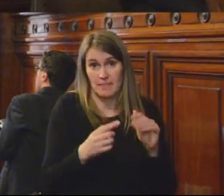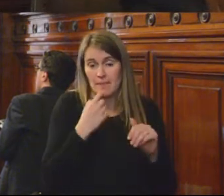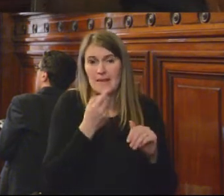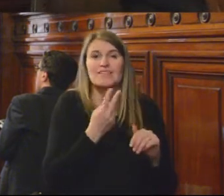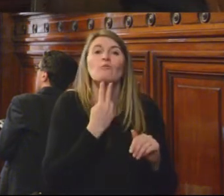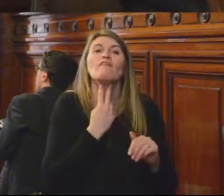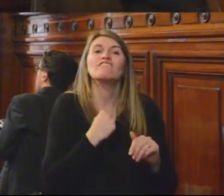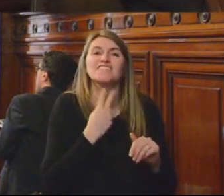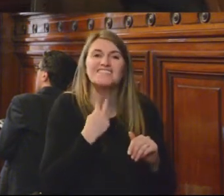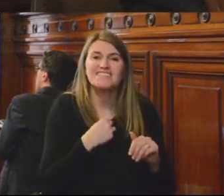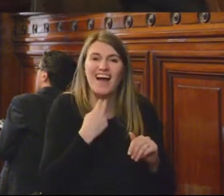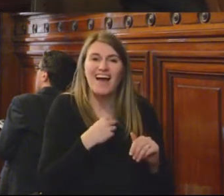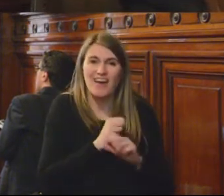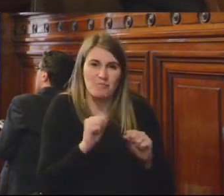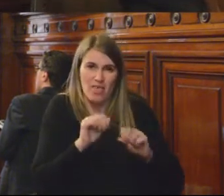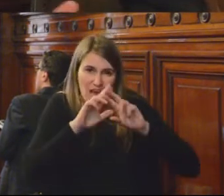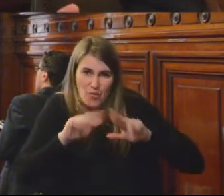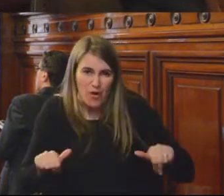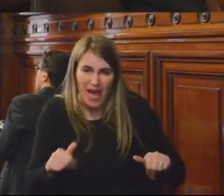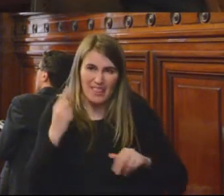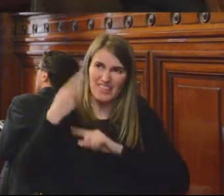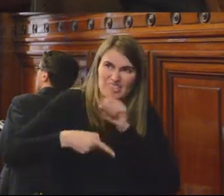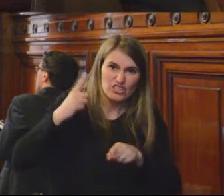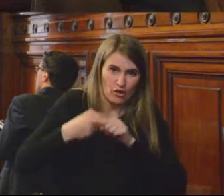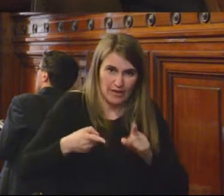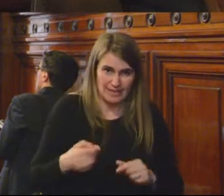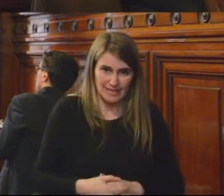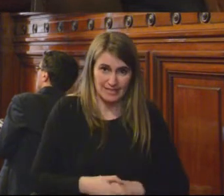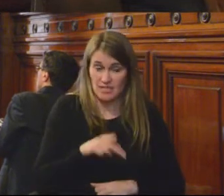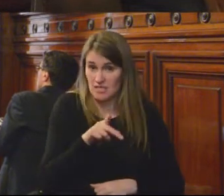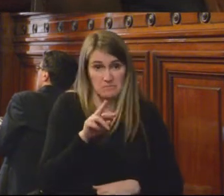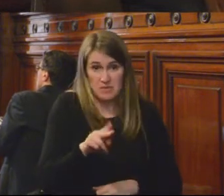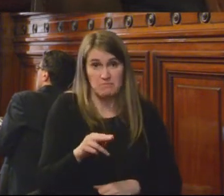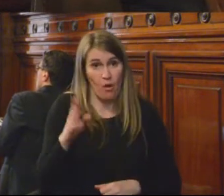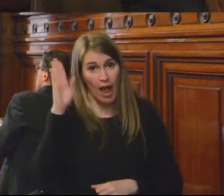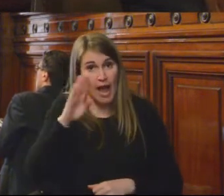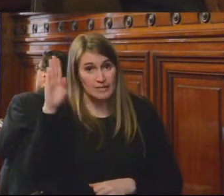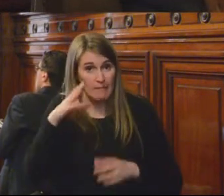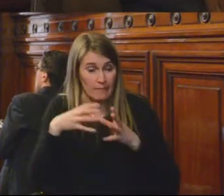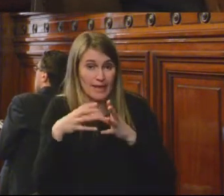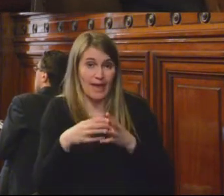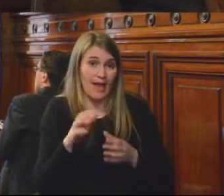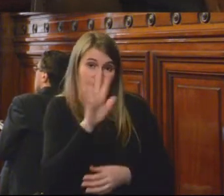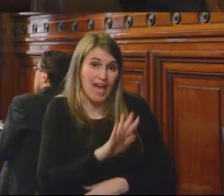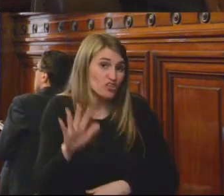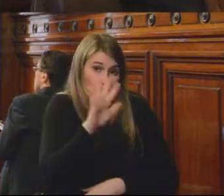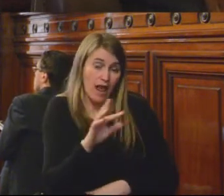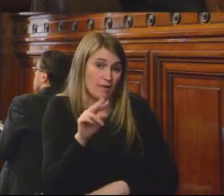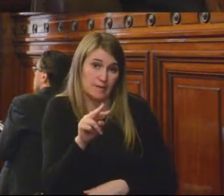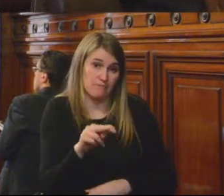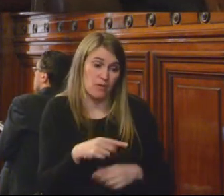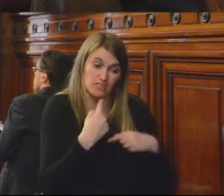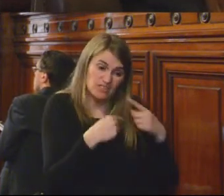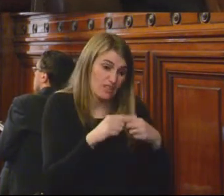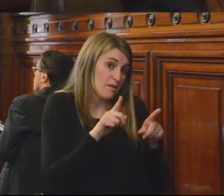de nulidad sus decisiones, y eso es lo que ocurre con la Asamblea Nacional en nuestro país. Y yo quería